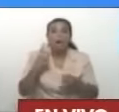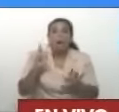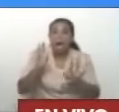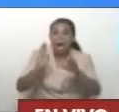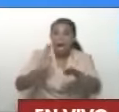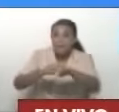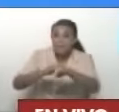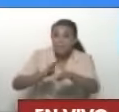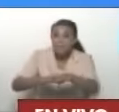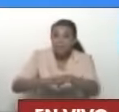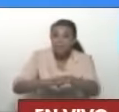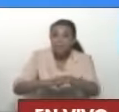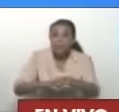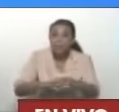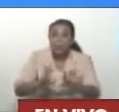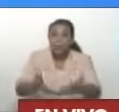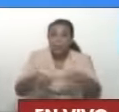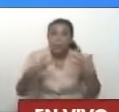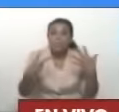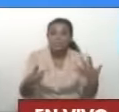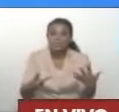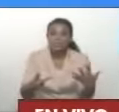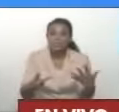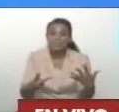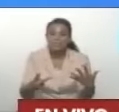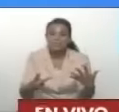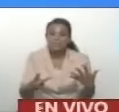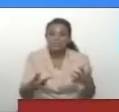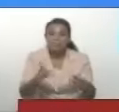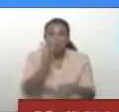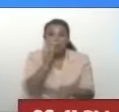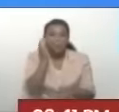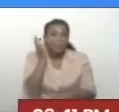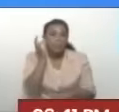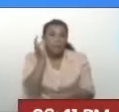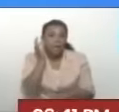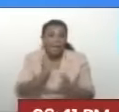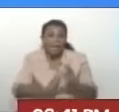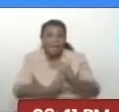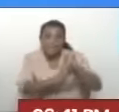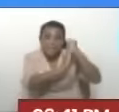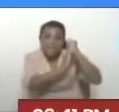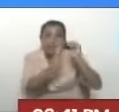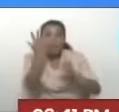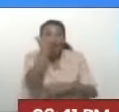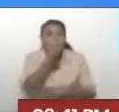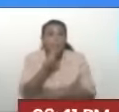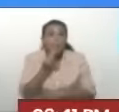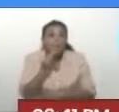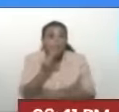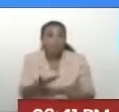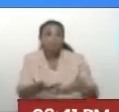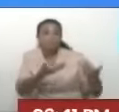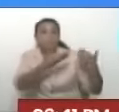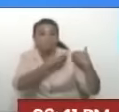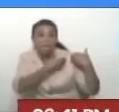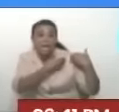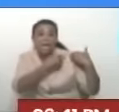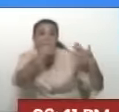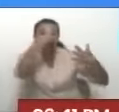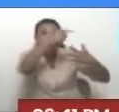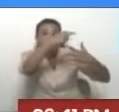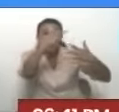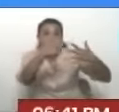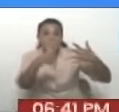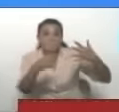a los 7 hombres y mujeres jóvenes que asumen cada vértice en